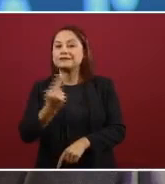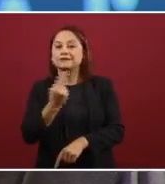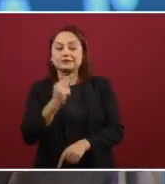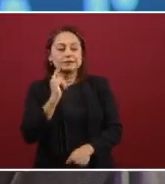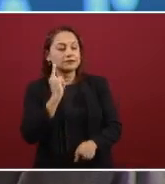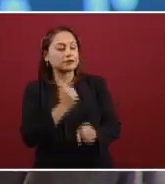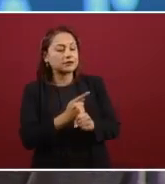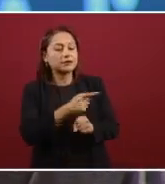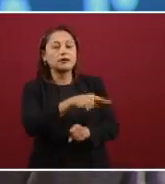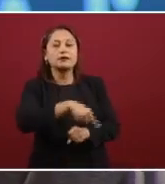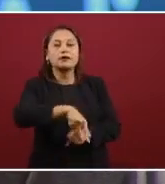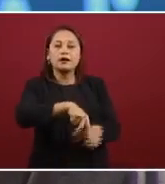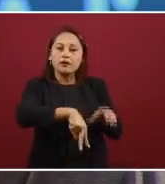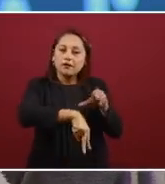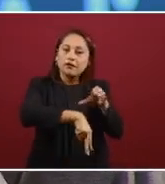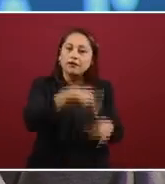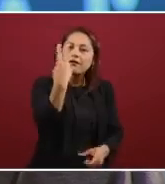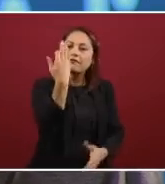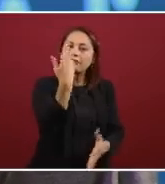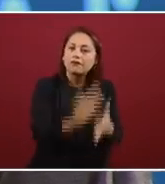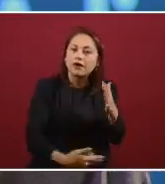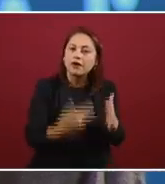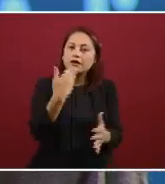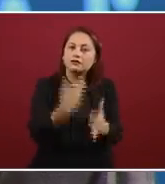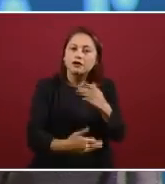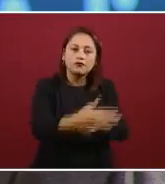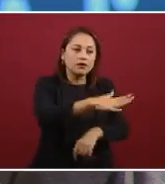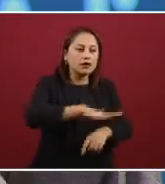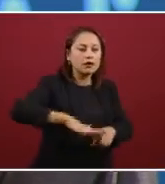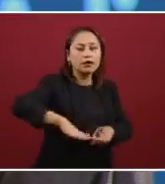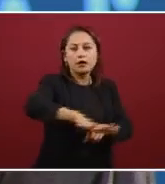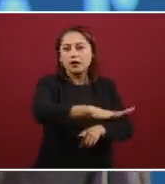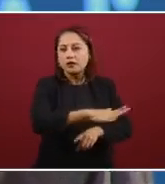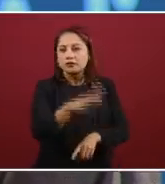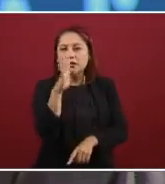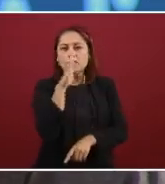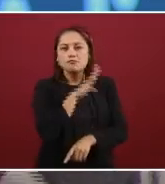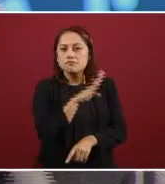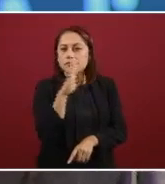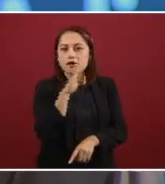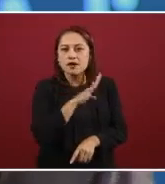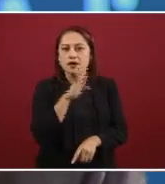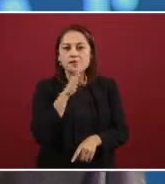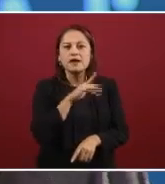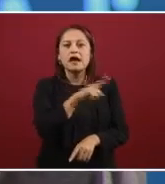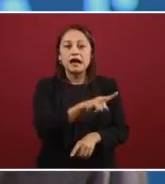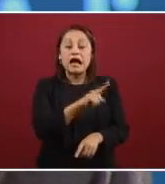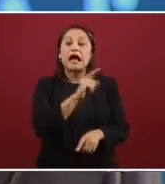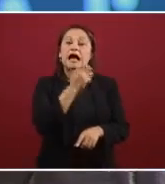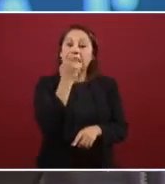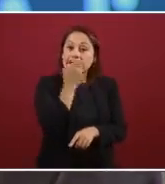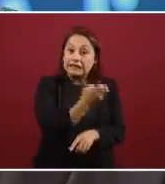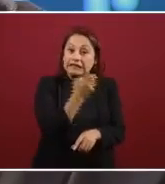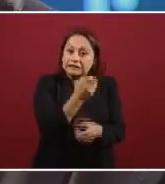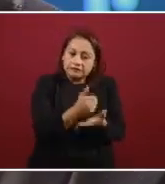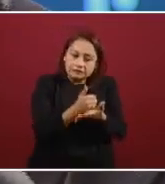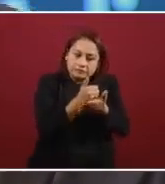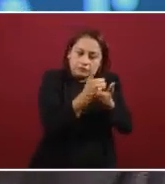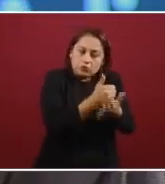ese vacío emocional que centenas, millares, decenas y centenas de